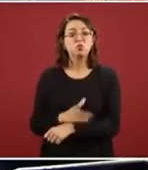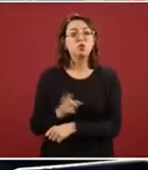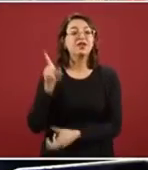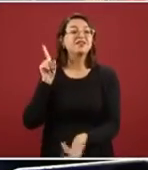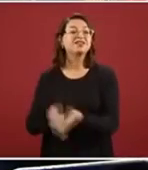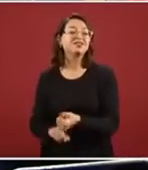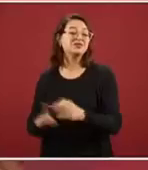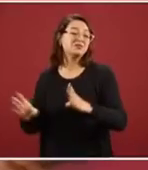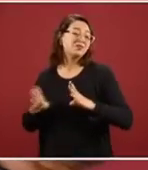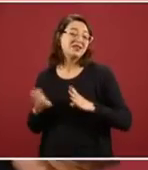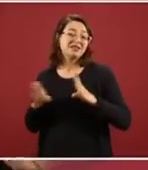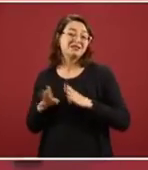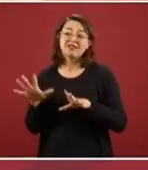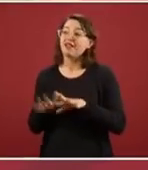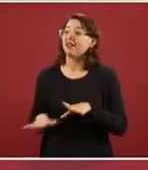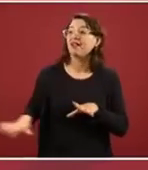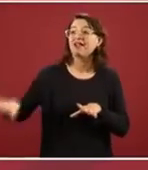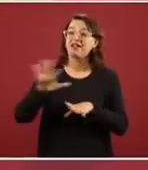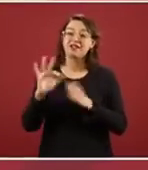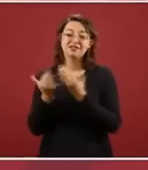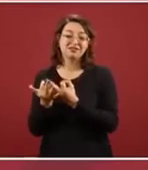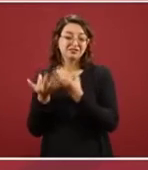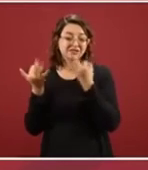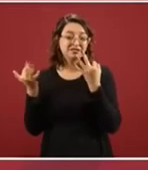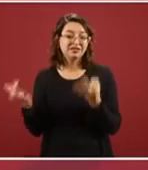aérea, tiene